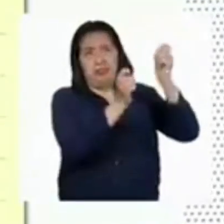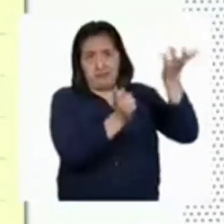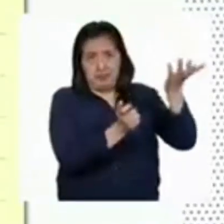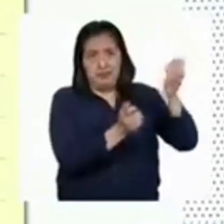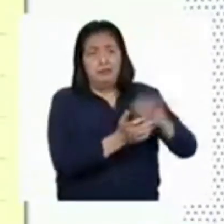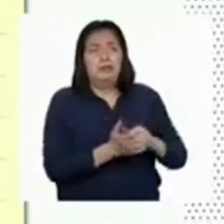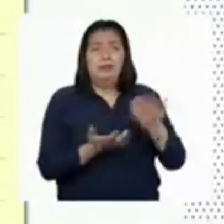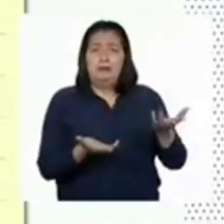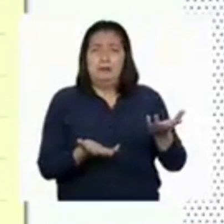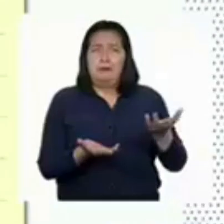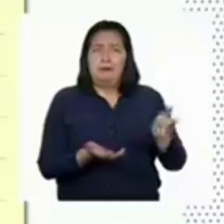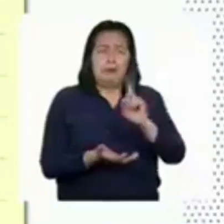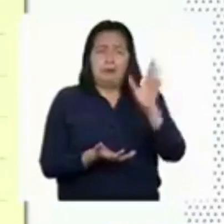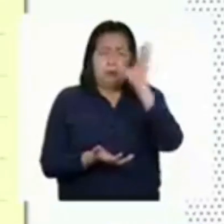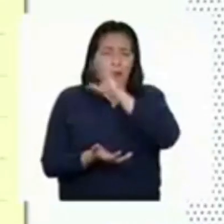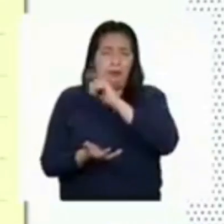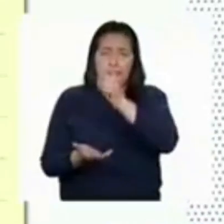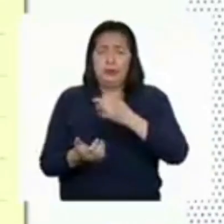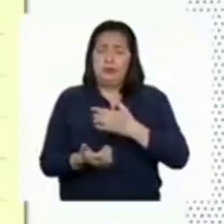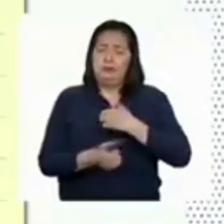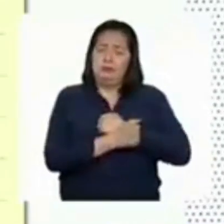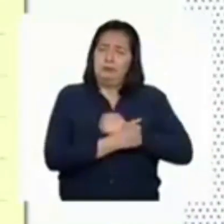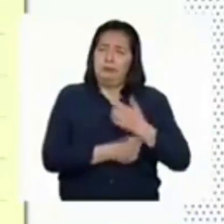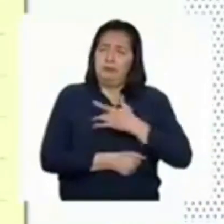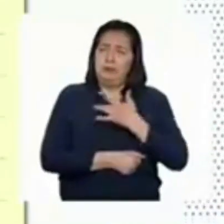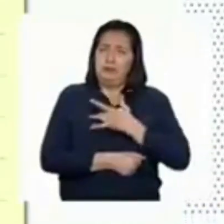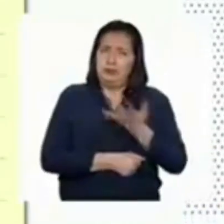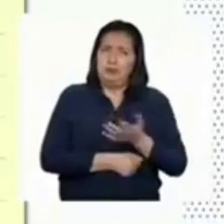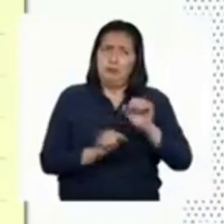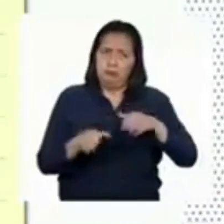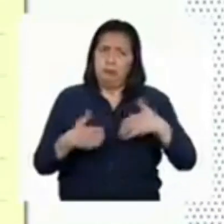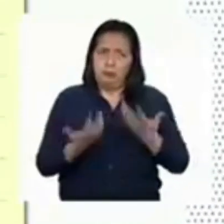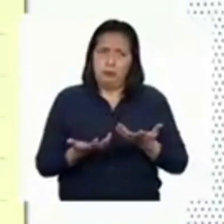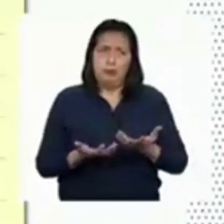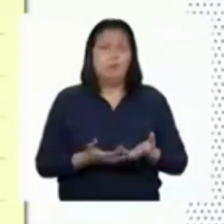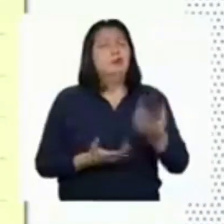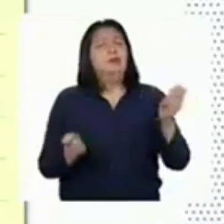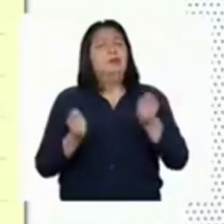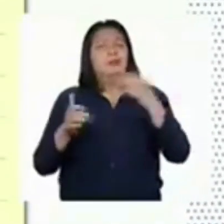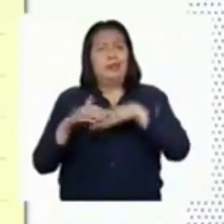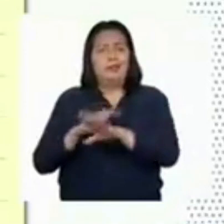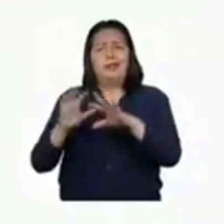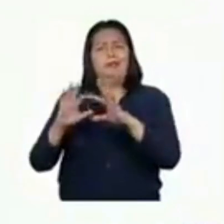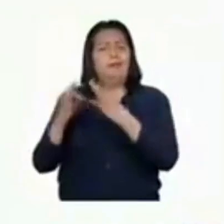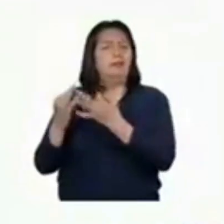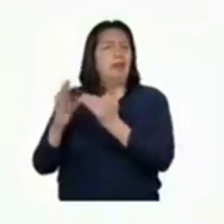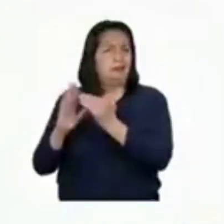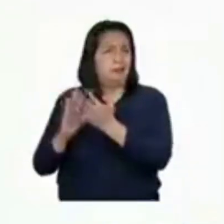patrias. Para no olvidar el amor que sentimos por nuestra patria, podemos llevar la celebración a nuestras